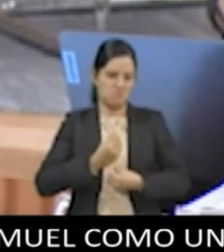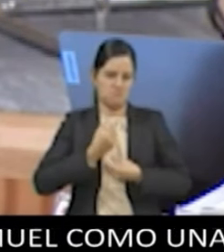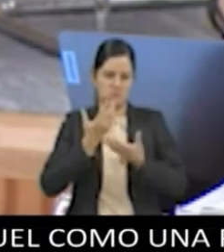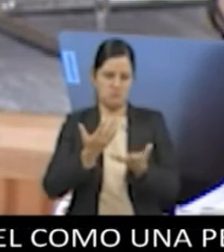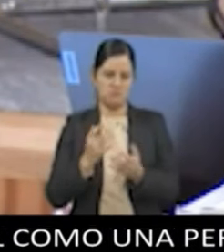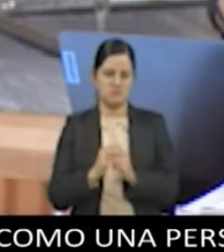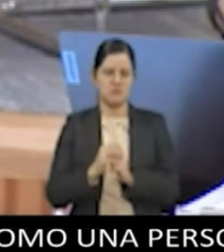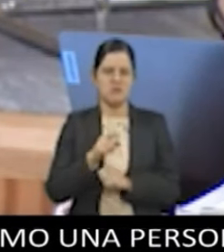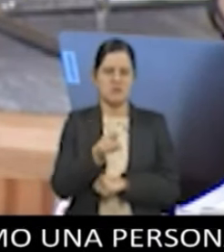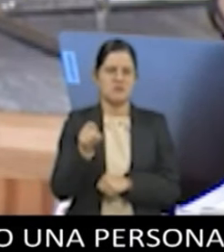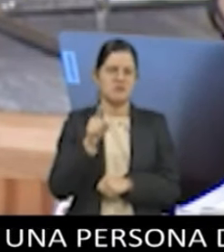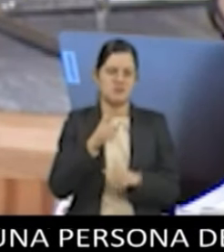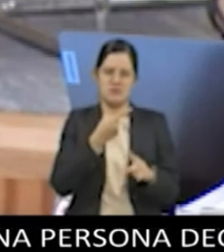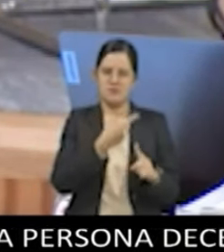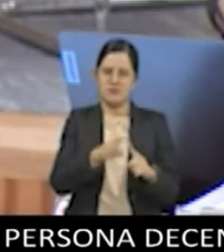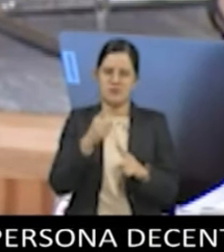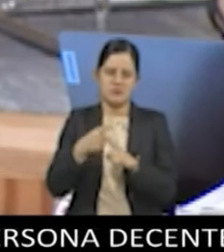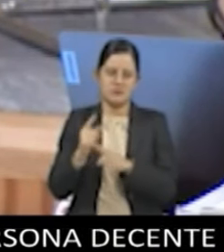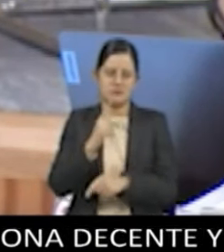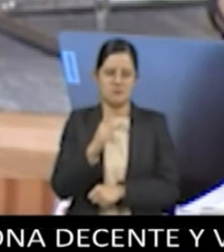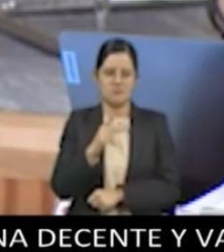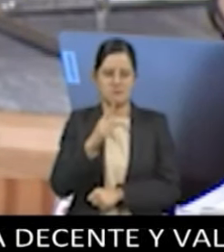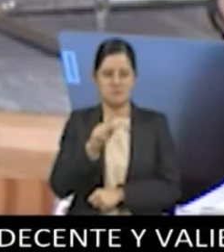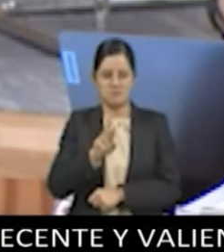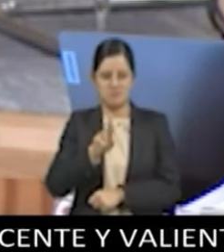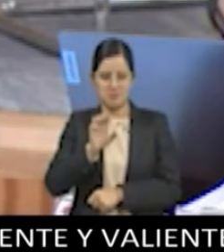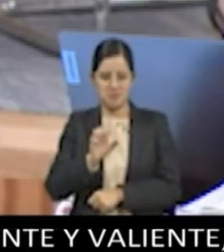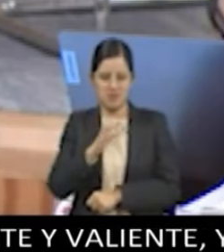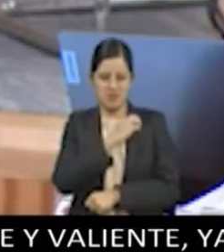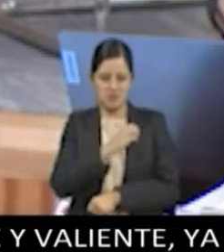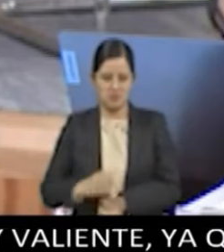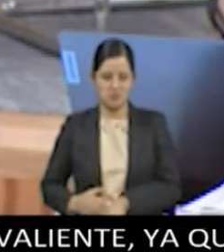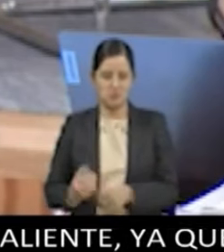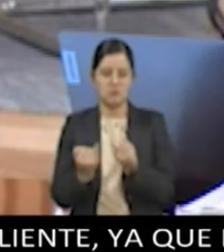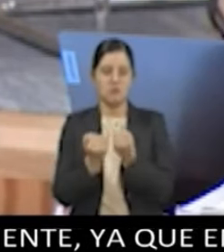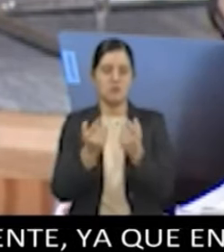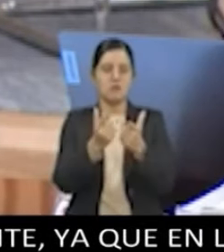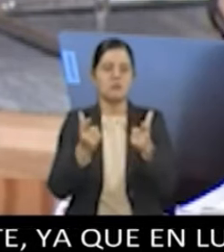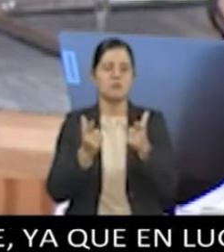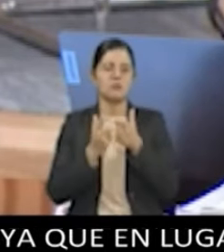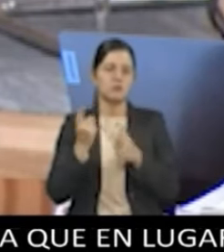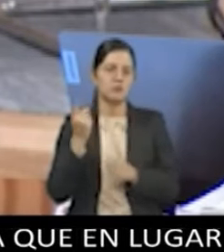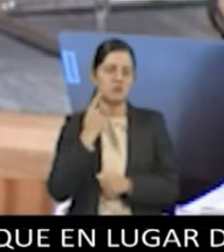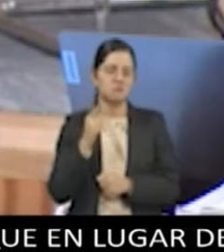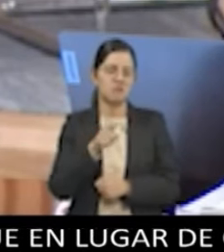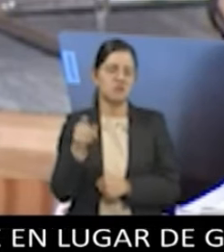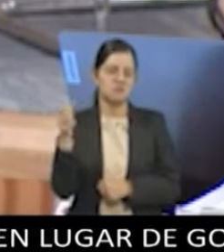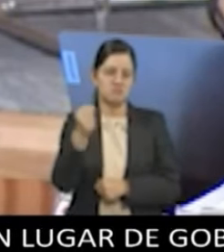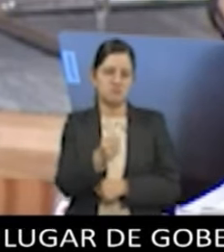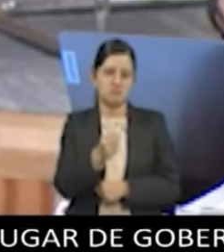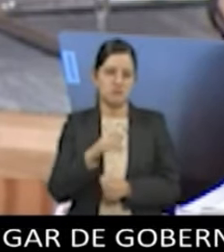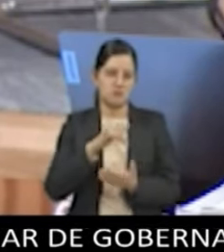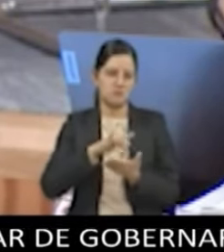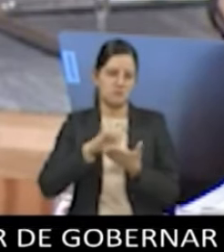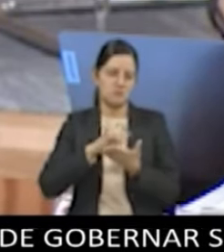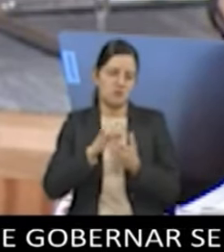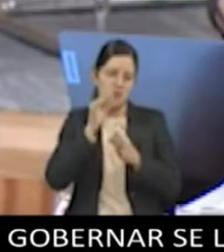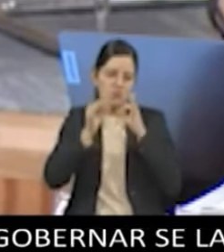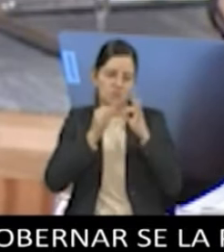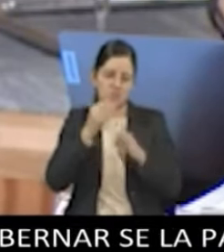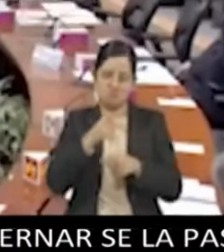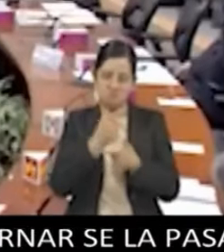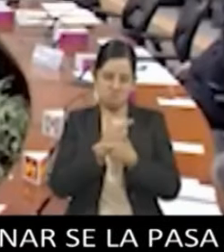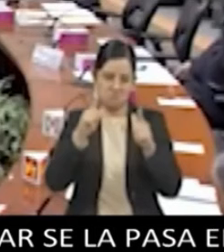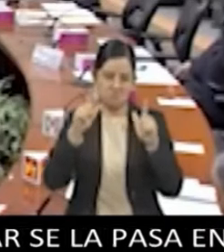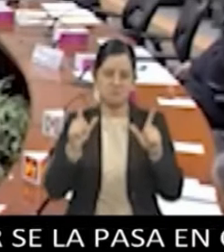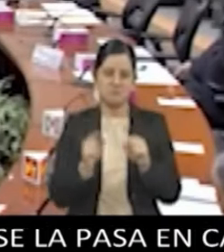cuestiona pues si es posible hacer cambios de encargados de despacho, si se puede lograr acuerdos en este momento y sobre todo si es sano